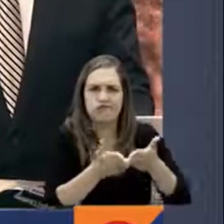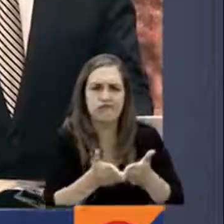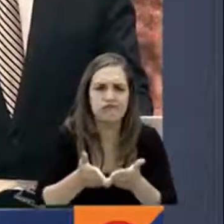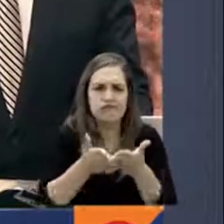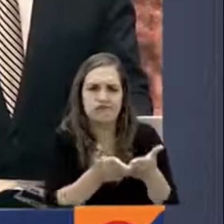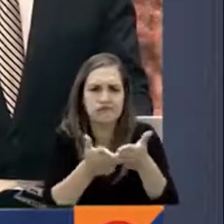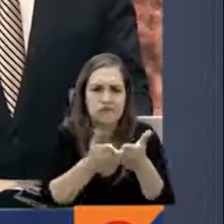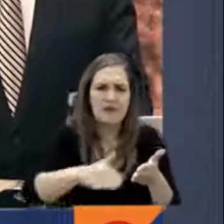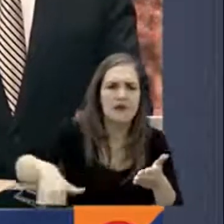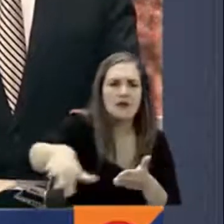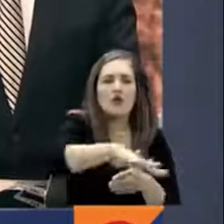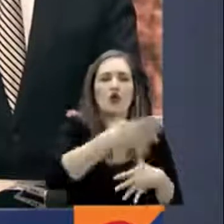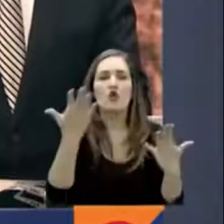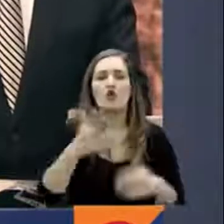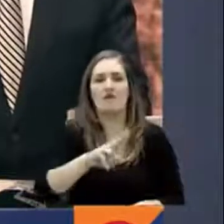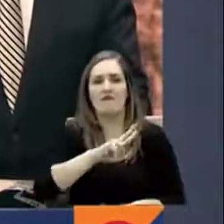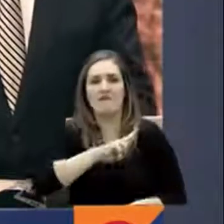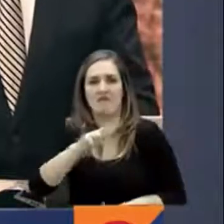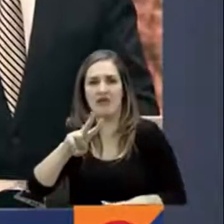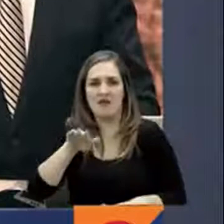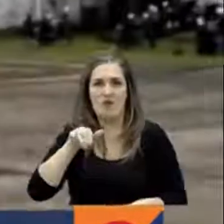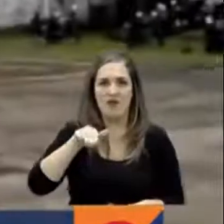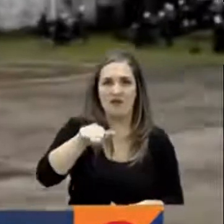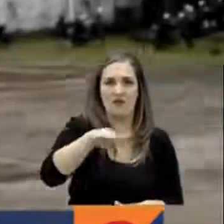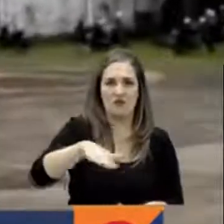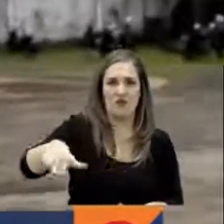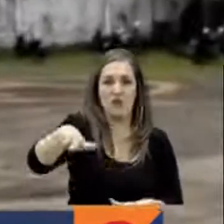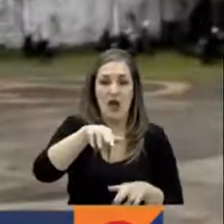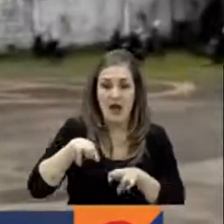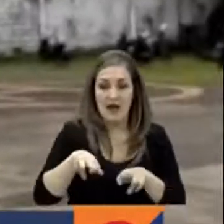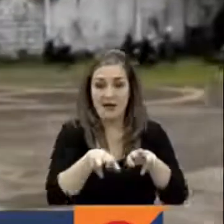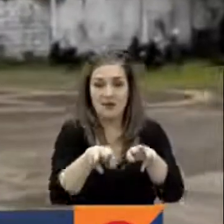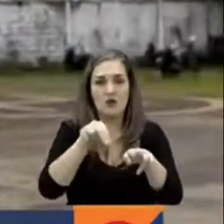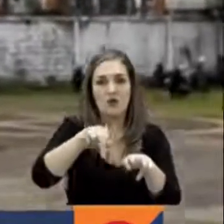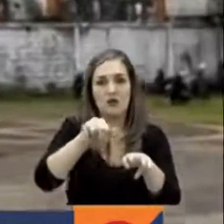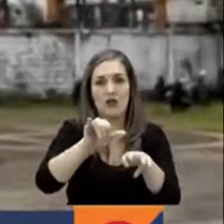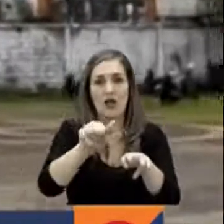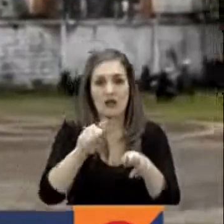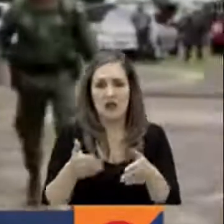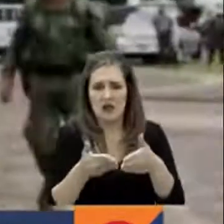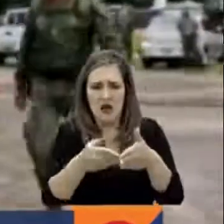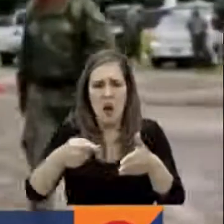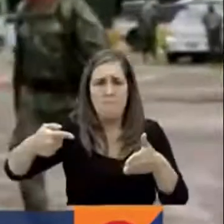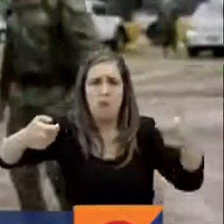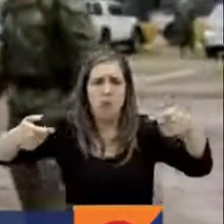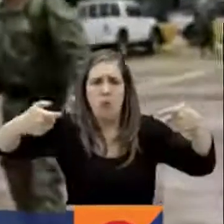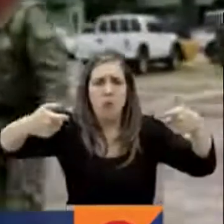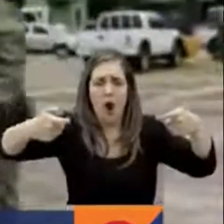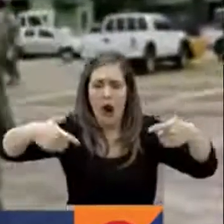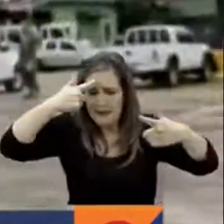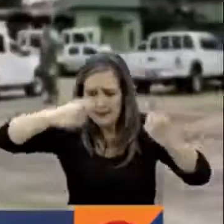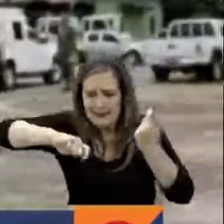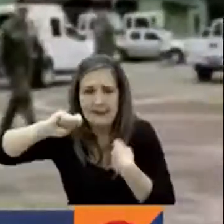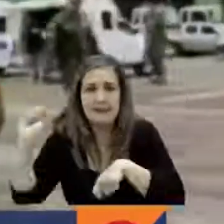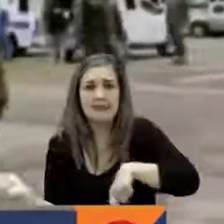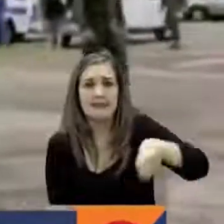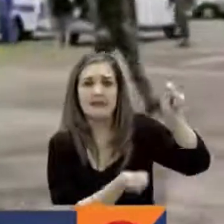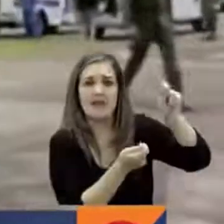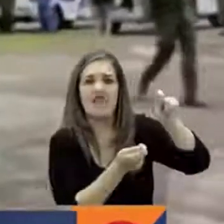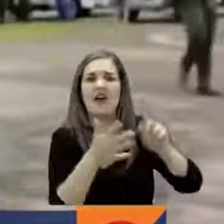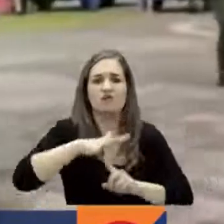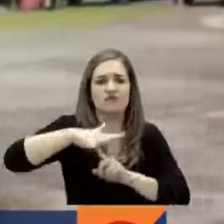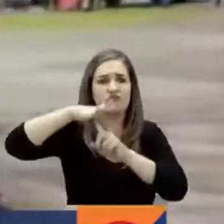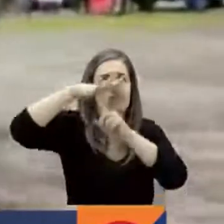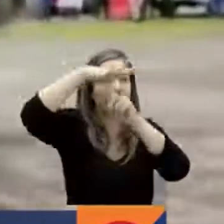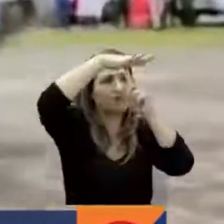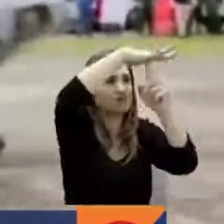las disidencias de las FARC sobre el río Naya. Los uniformados tuvieron que ser movilizados vía aérea para ser atendidos por una